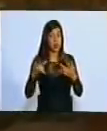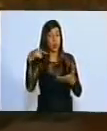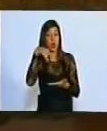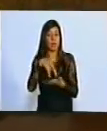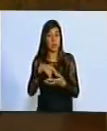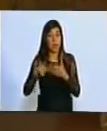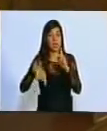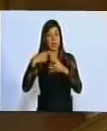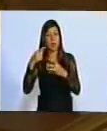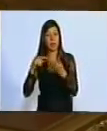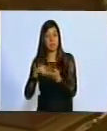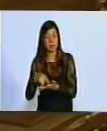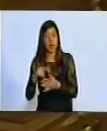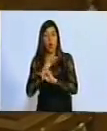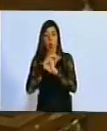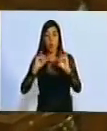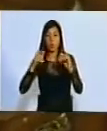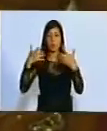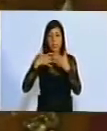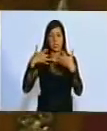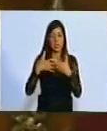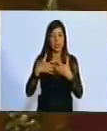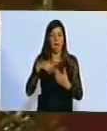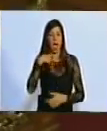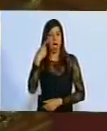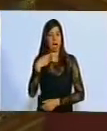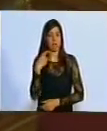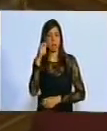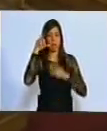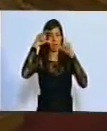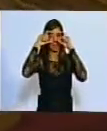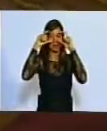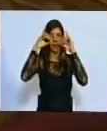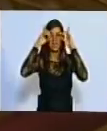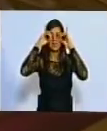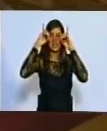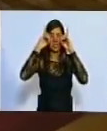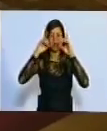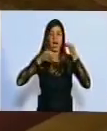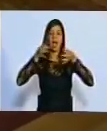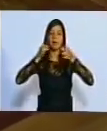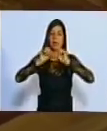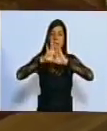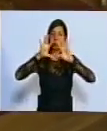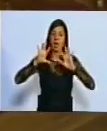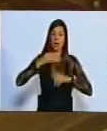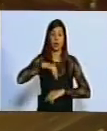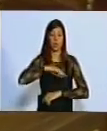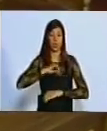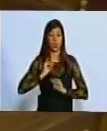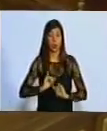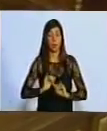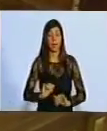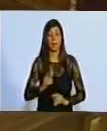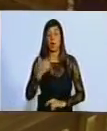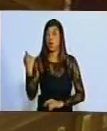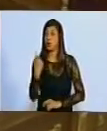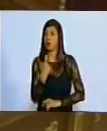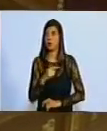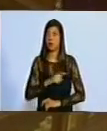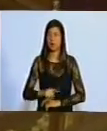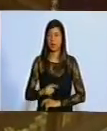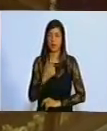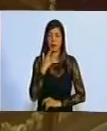Ayacucho. Por eso Delcy decía con mucha claridad que nosotros debíamos